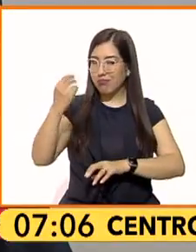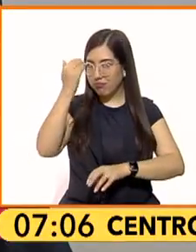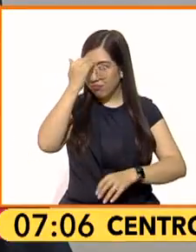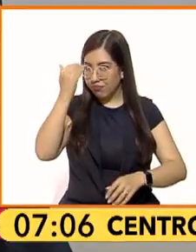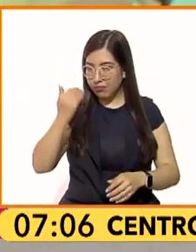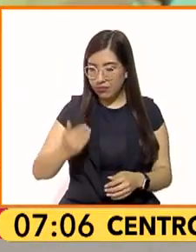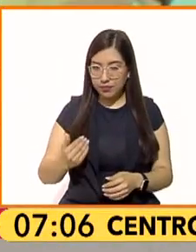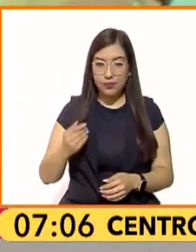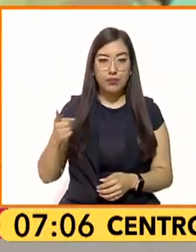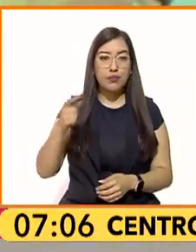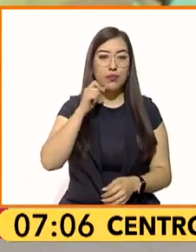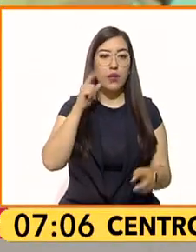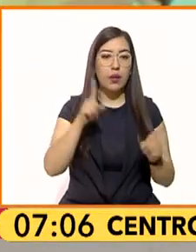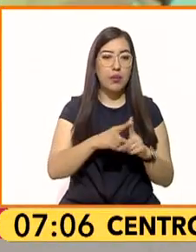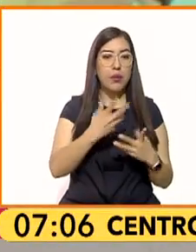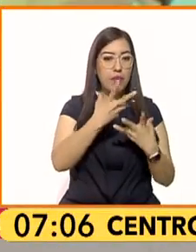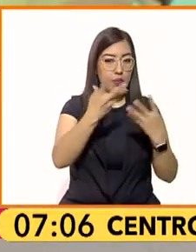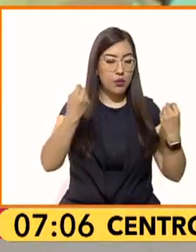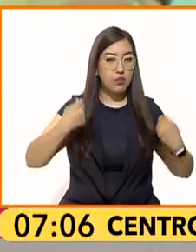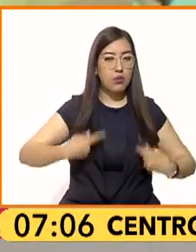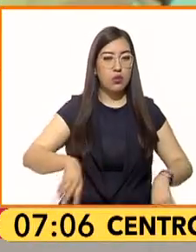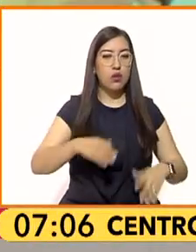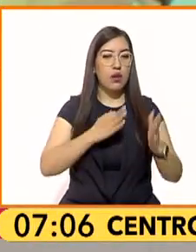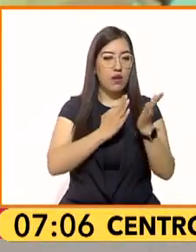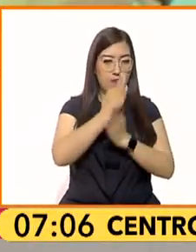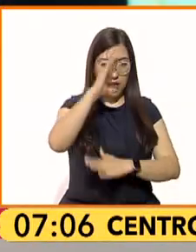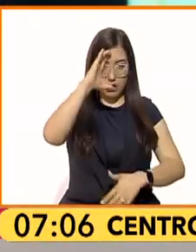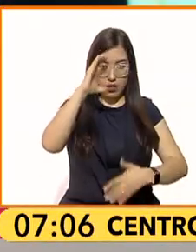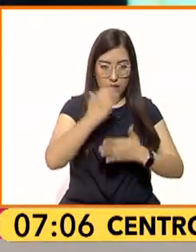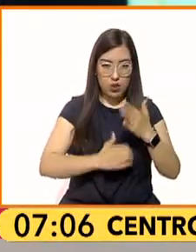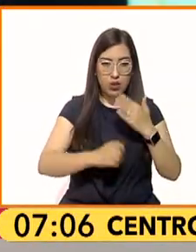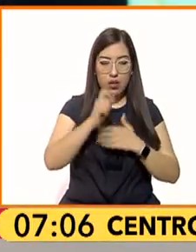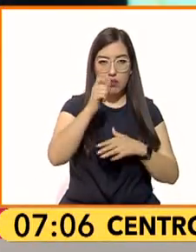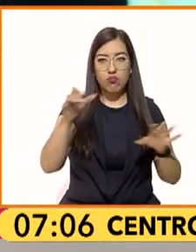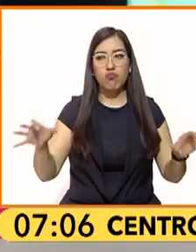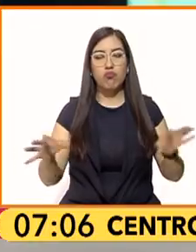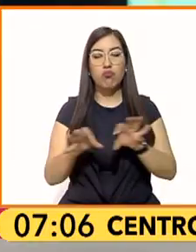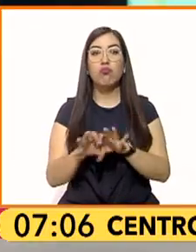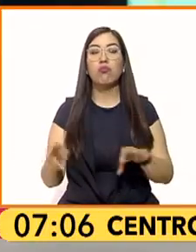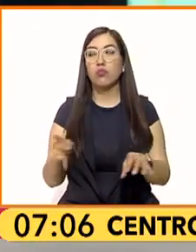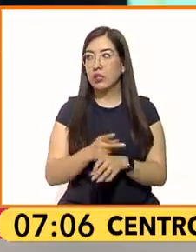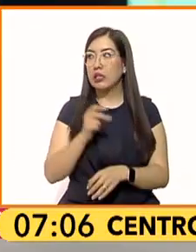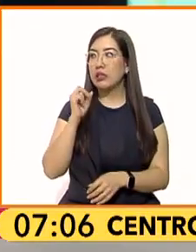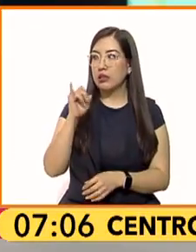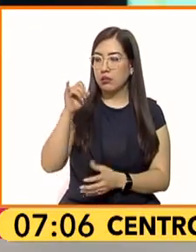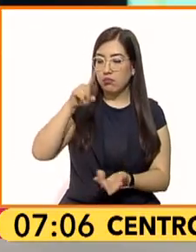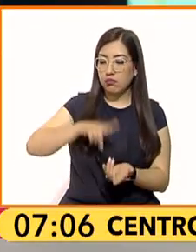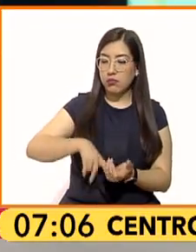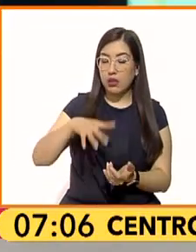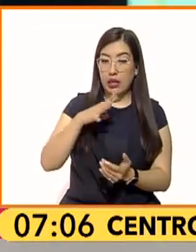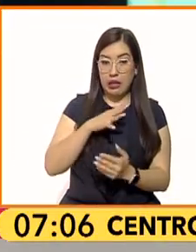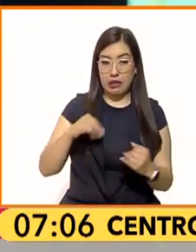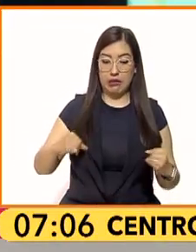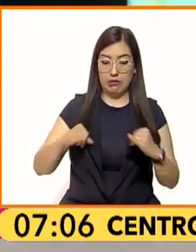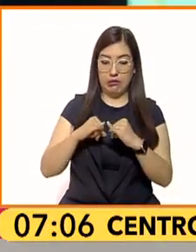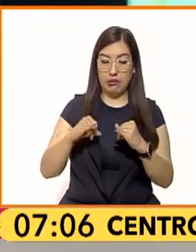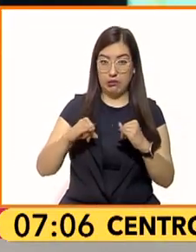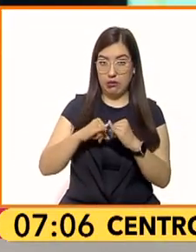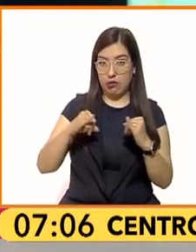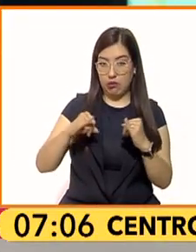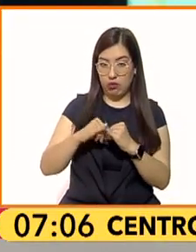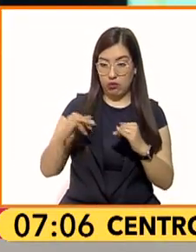mayor acercamiento de los fieles católicos, incluso de aquellos que estaban un poco alejados. Hay una crisis institucional de la Iglesia, hay una